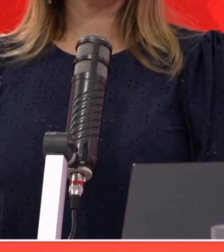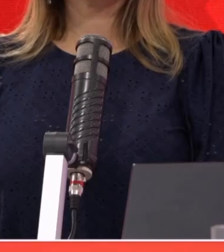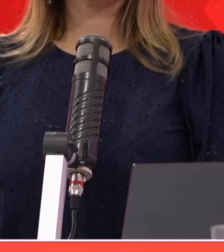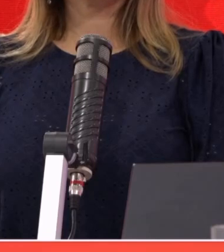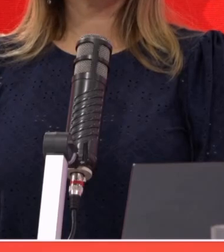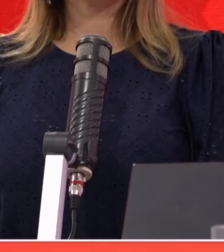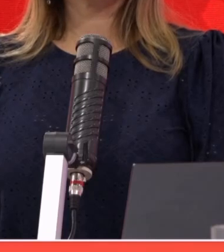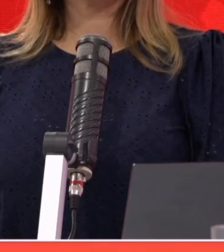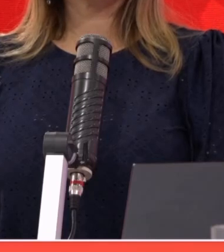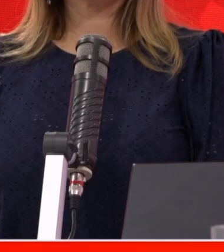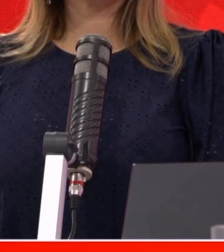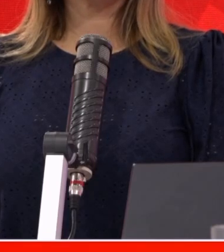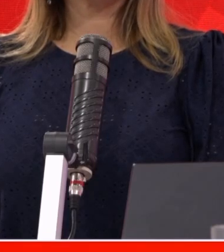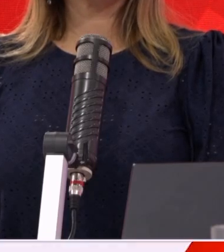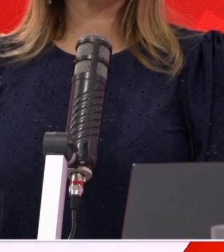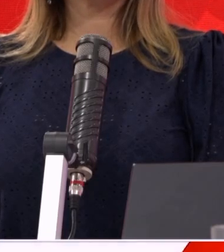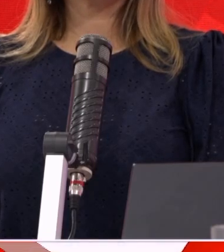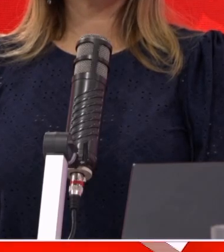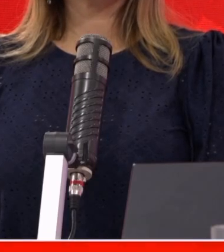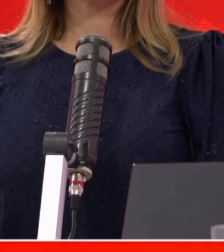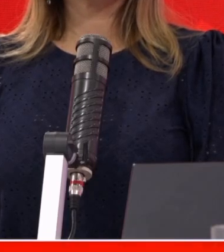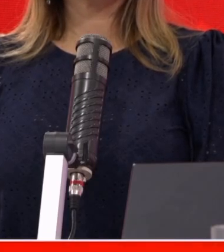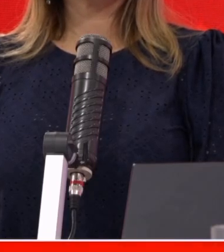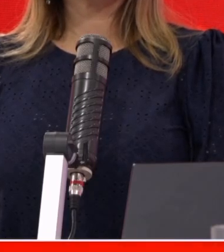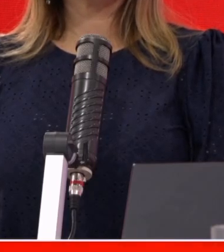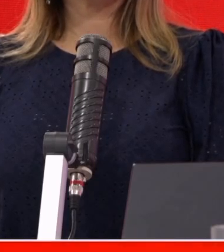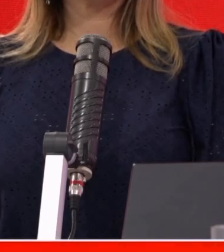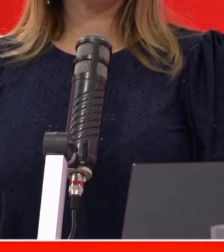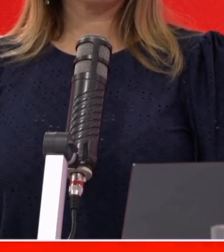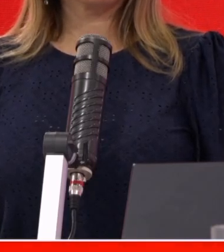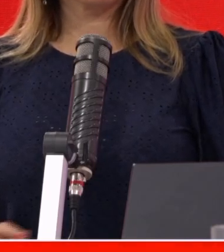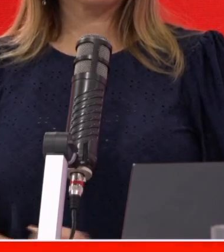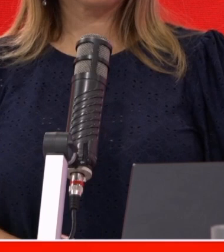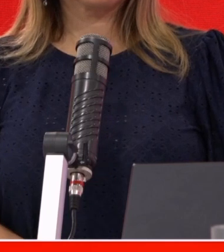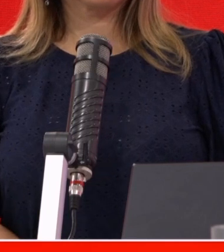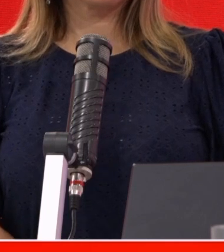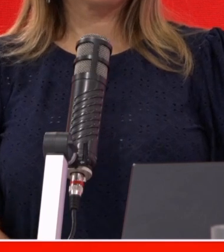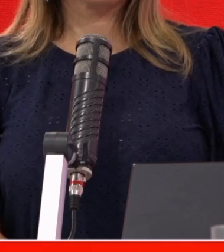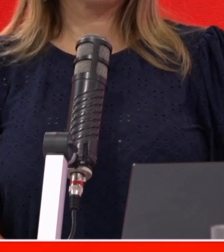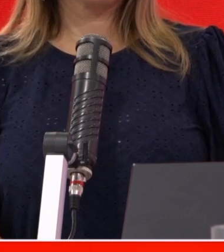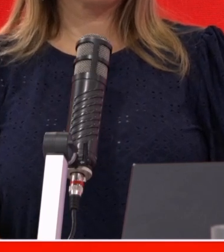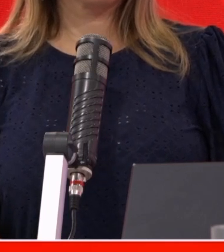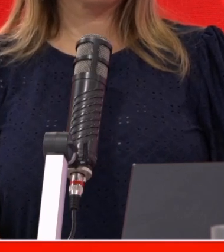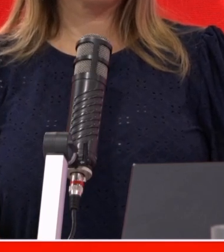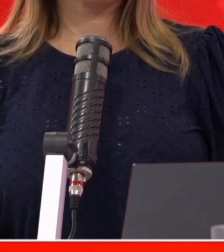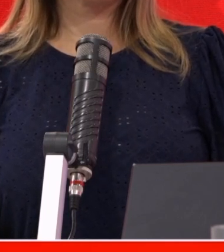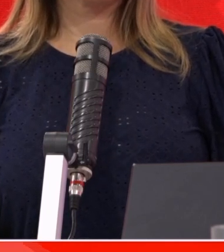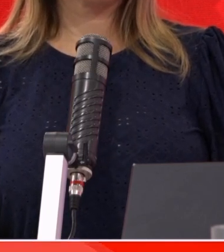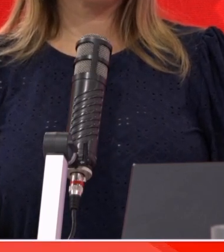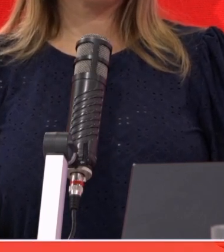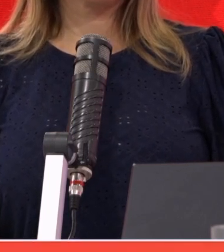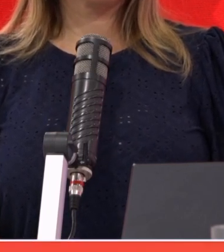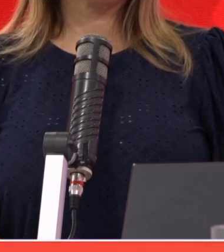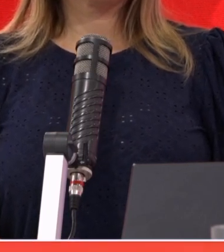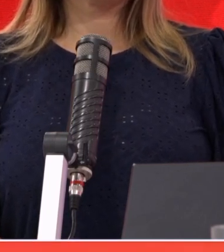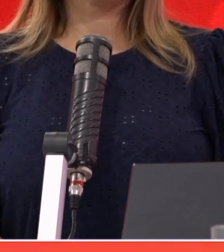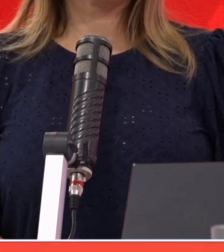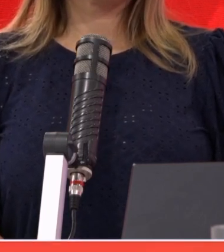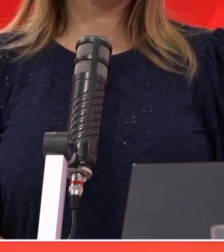Esto nosotros lo previmos ya, inclusive hicimos una proyección de cuánto iba a